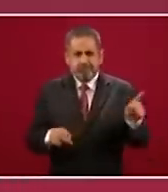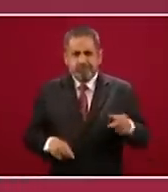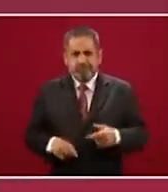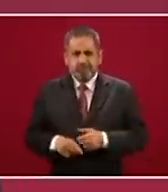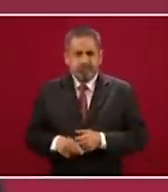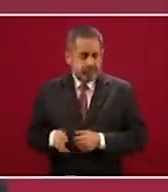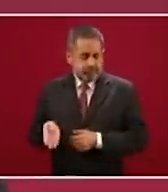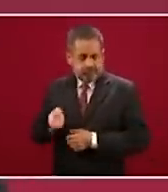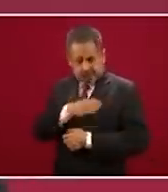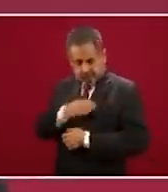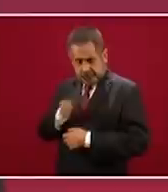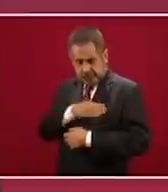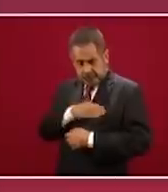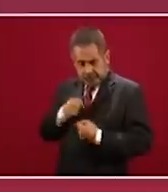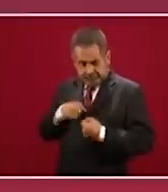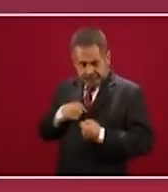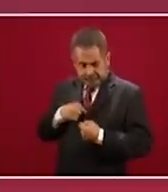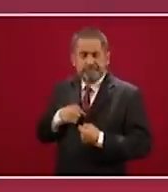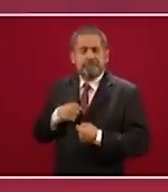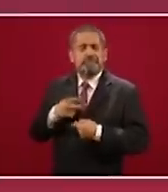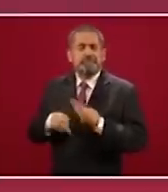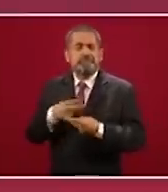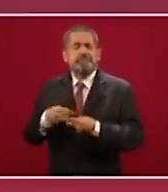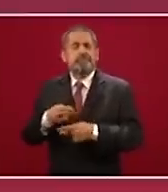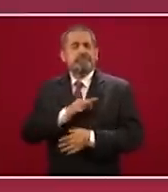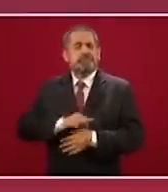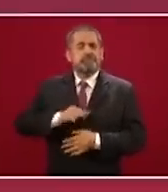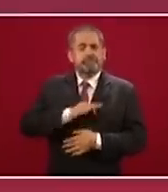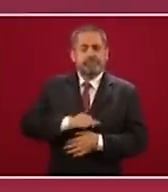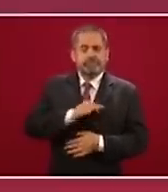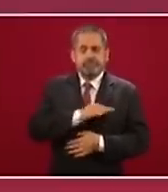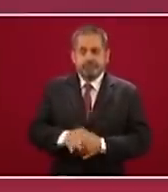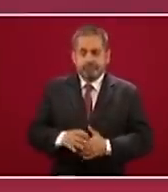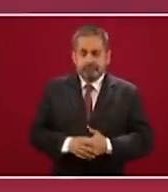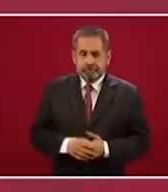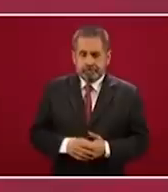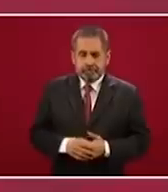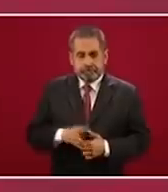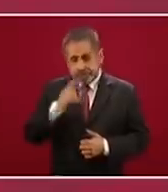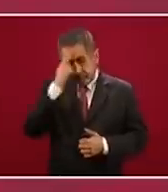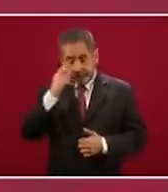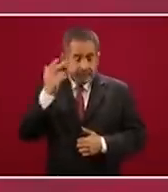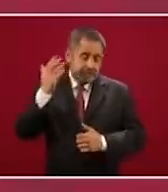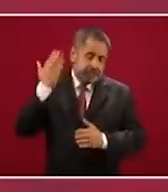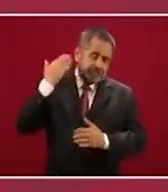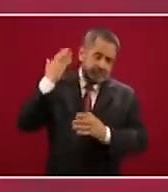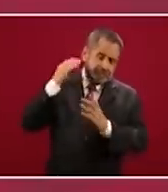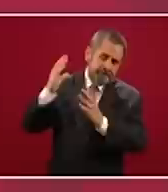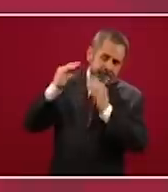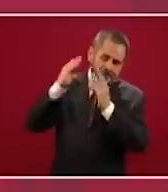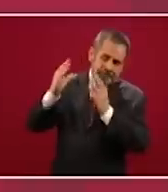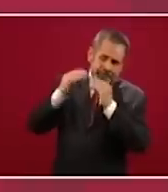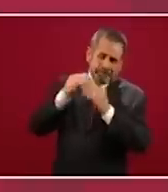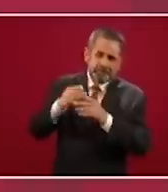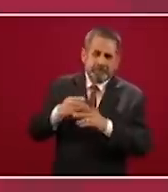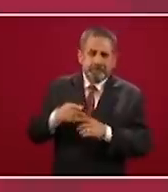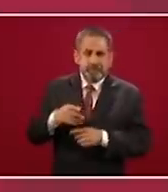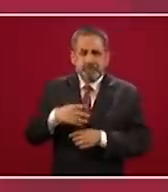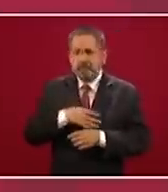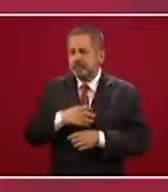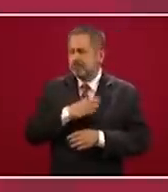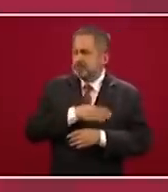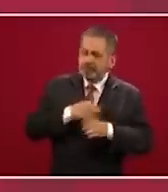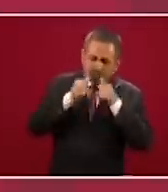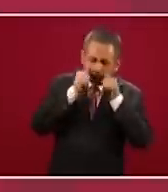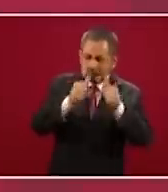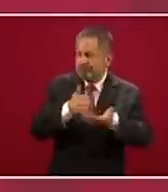siendo buenos podemos ser felices. ¿Sí? Y lo que nos enseñaban, haz el bien sin